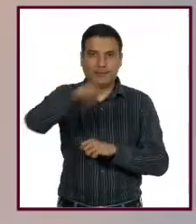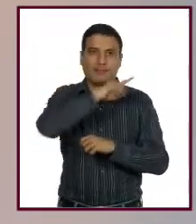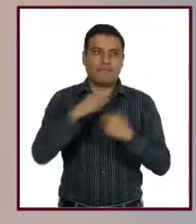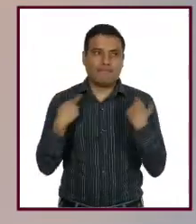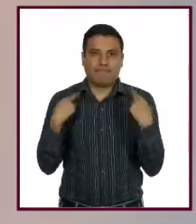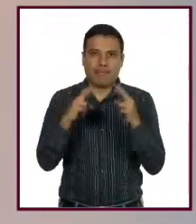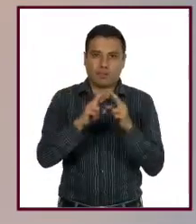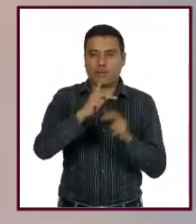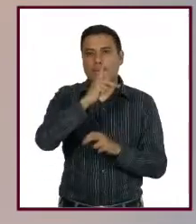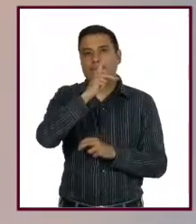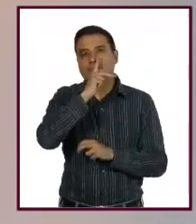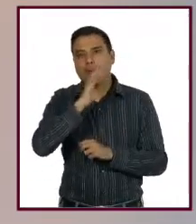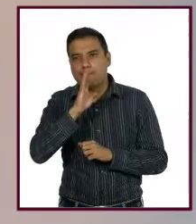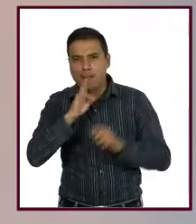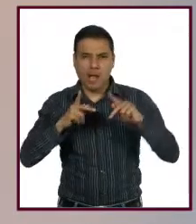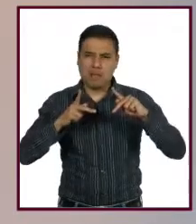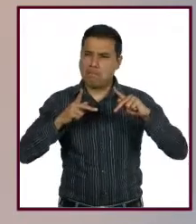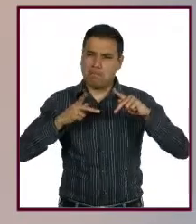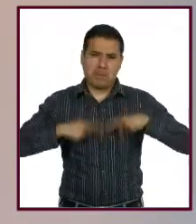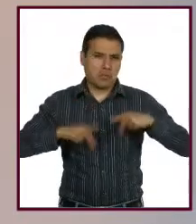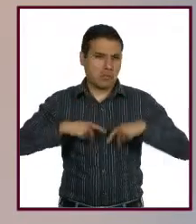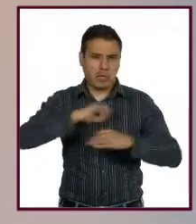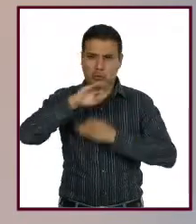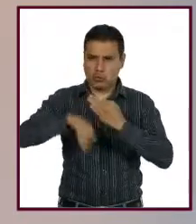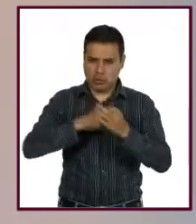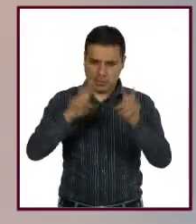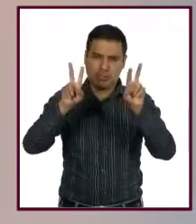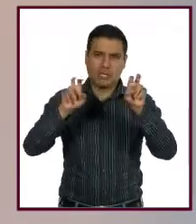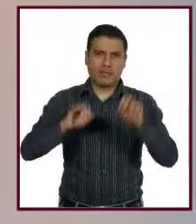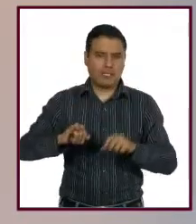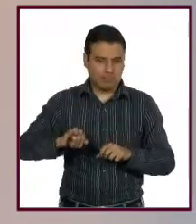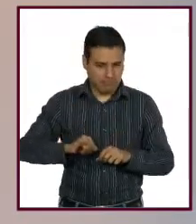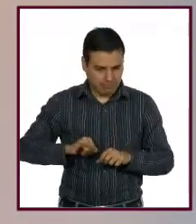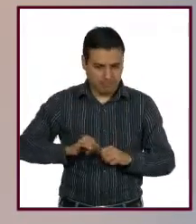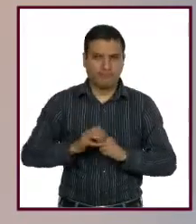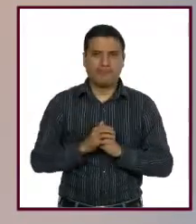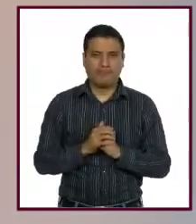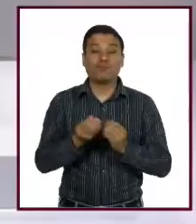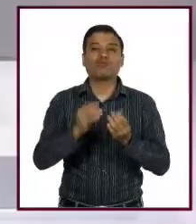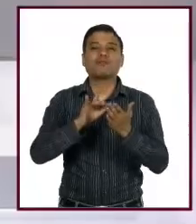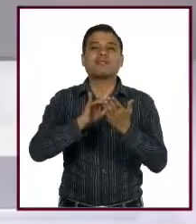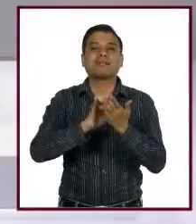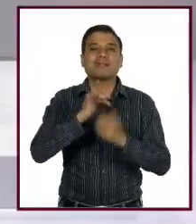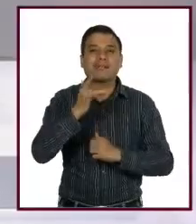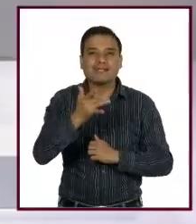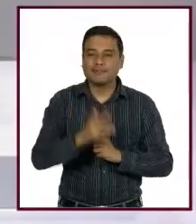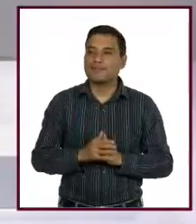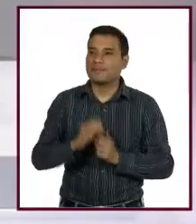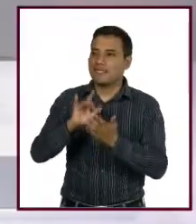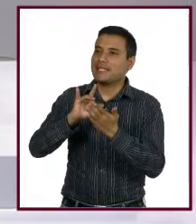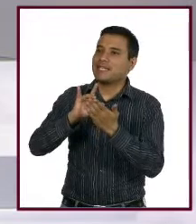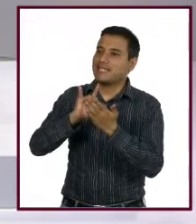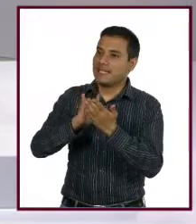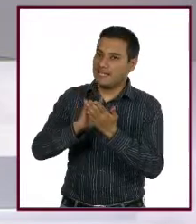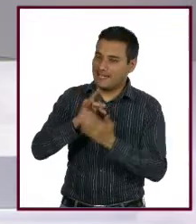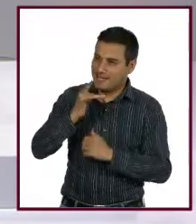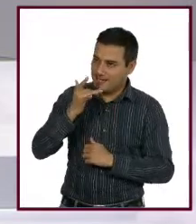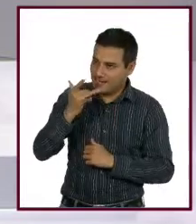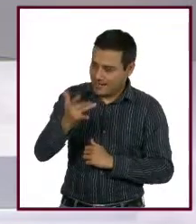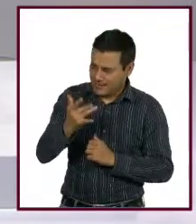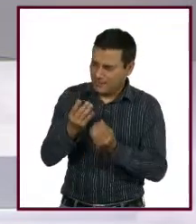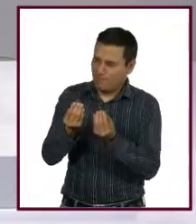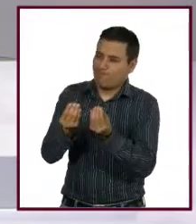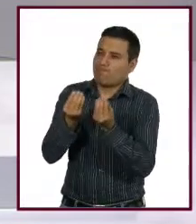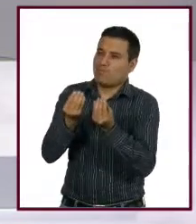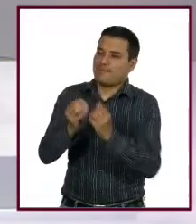familia y cualquier persona que pueda estar interesada en este tema. Les agradezco mucho. Al contrario, los agradecidos somos nosotros.